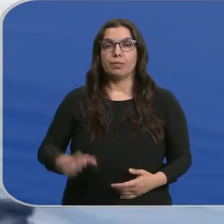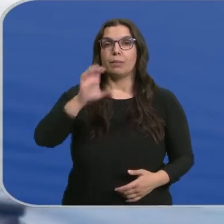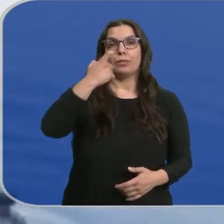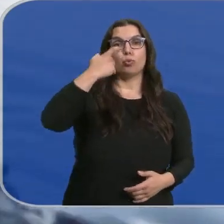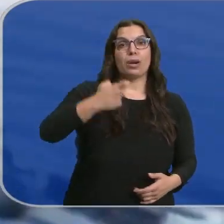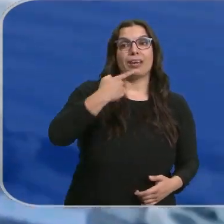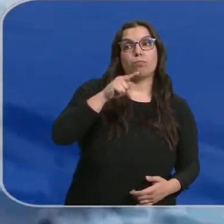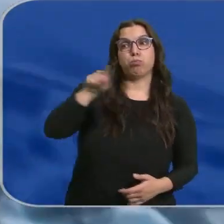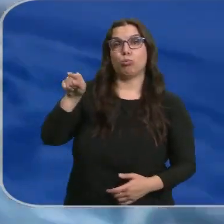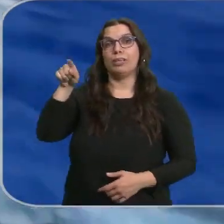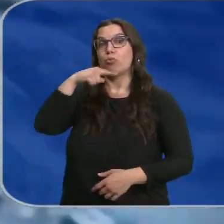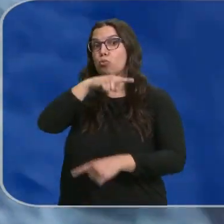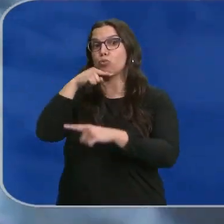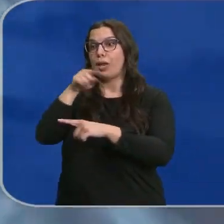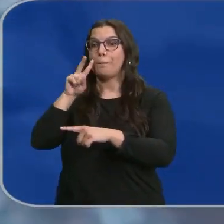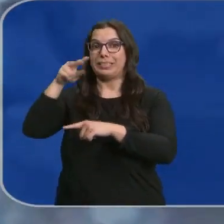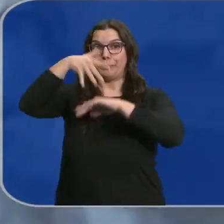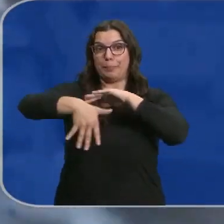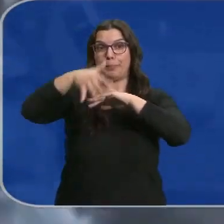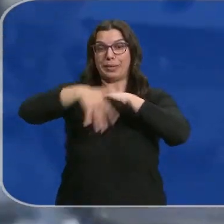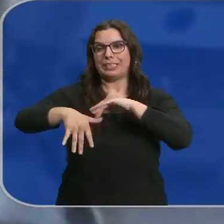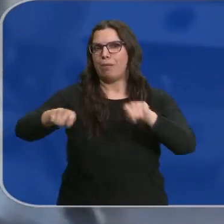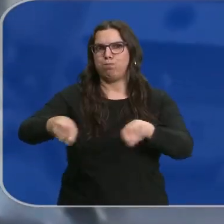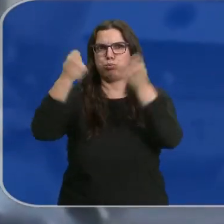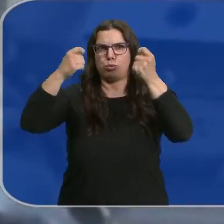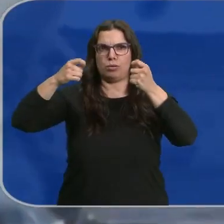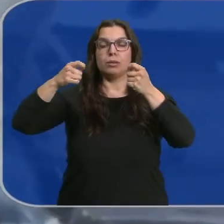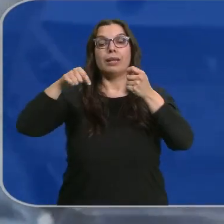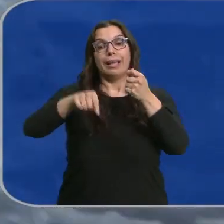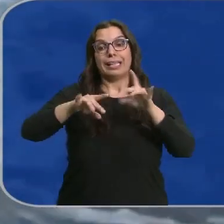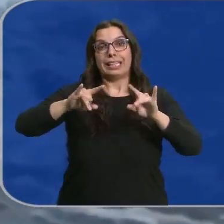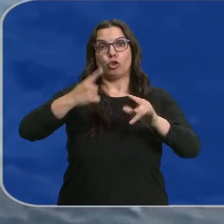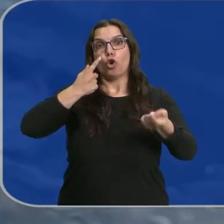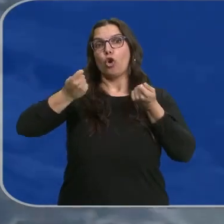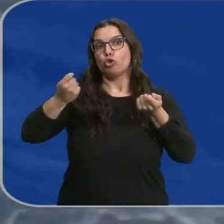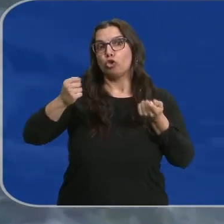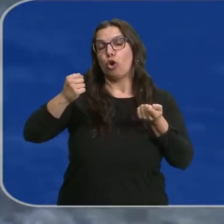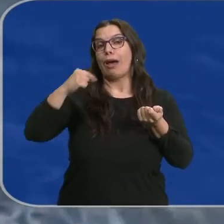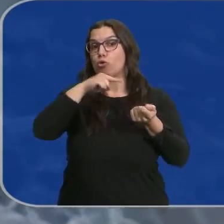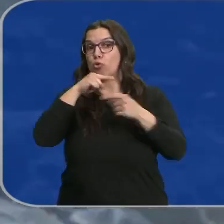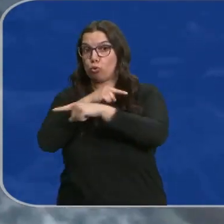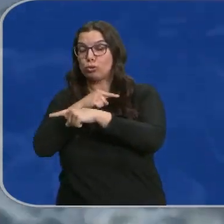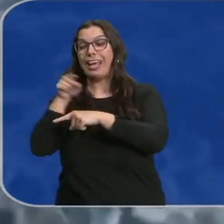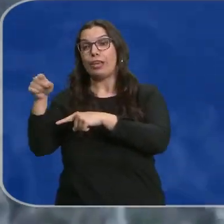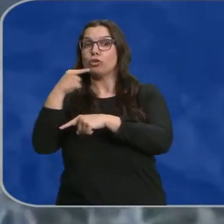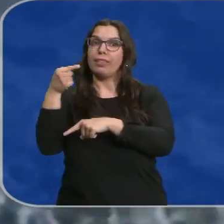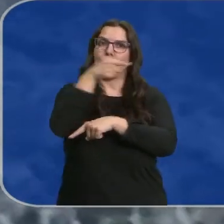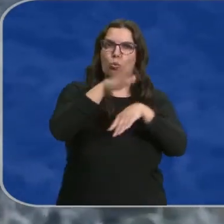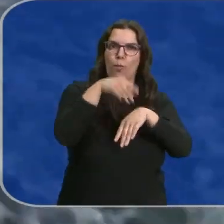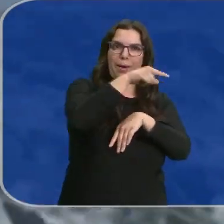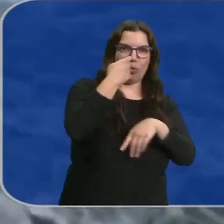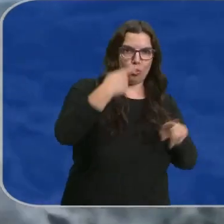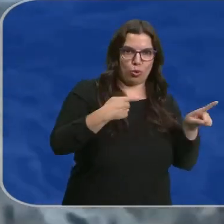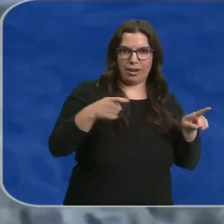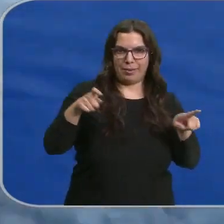Ucrania acusa a Rusia de haber destruido esta presa en el río Dnieper, en territorio controlado por Moscú, y los rusos dicen que ha sido la artillería ucraniana.